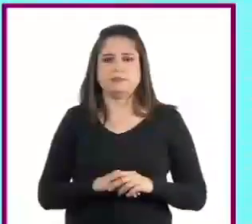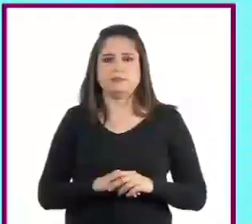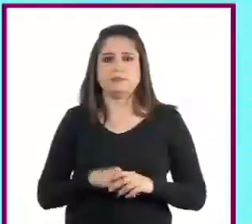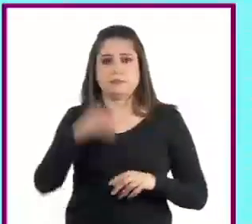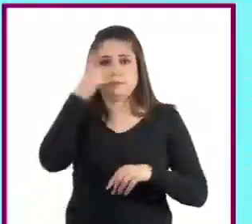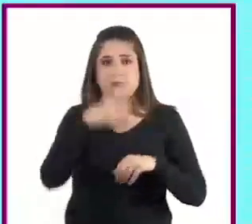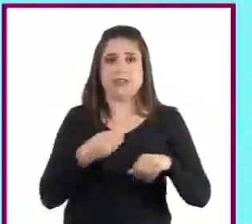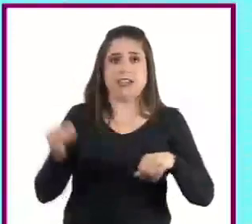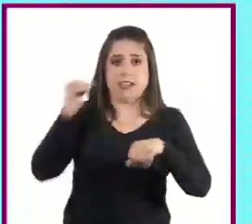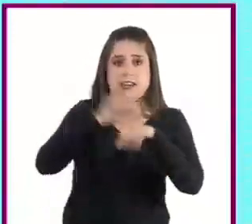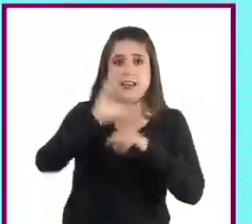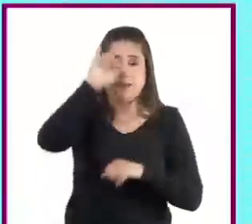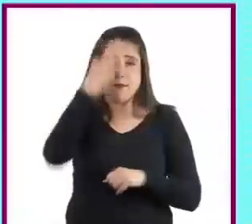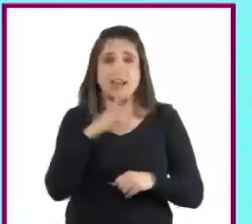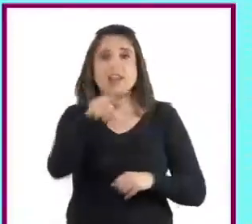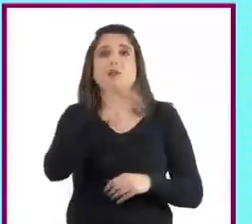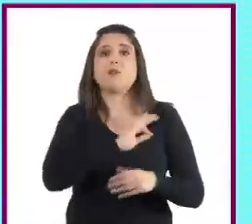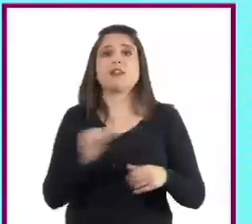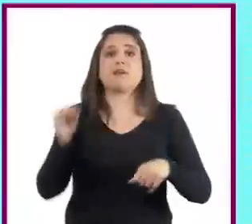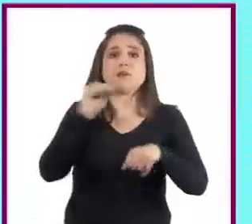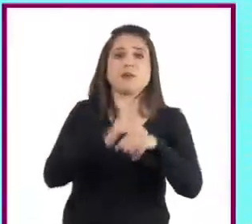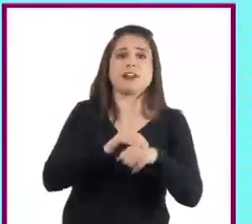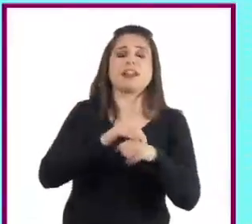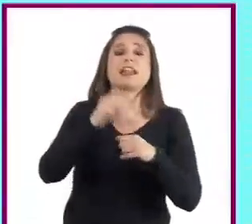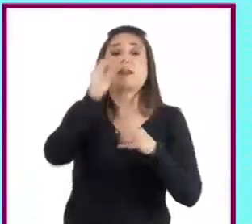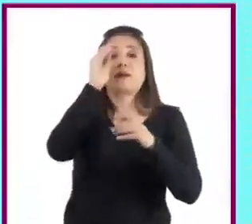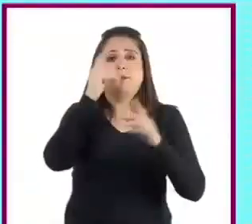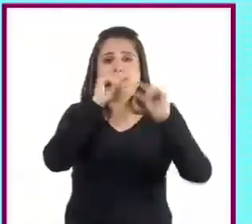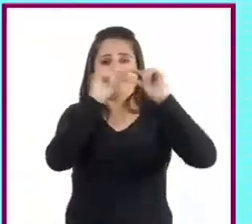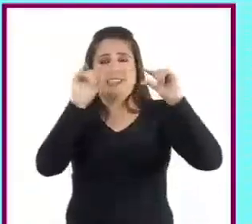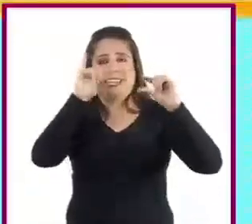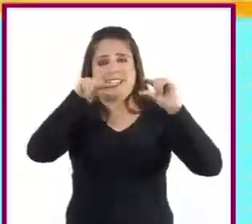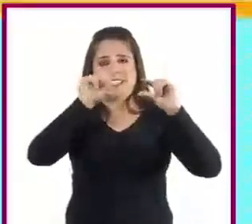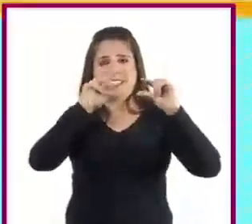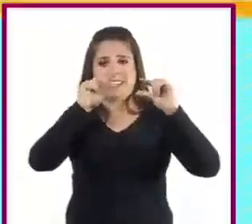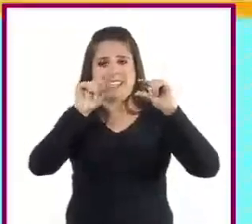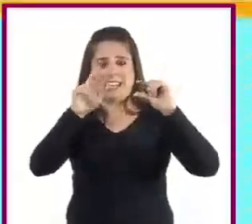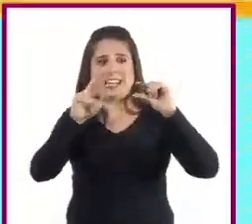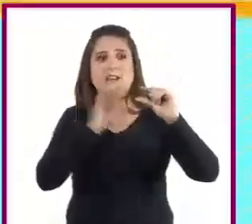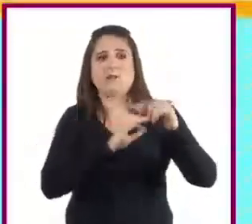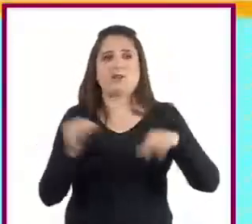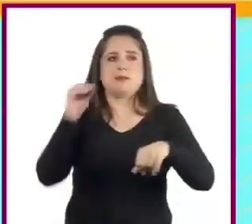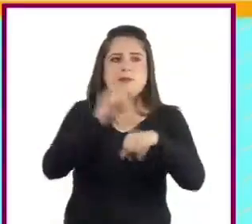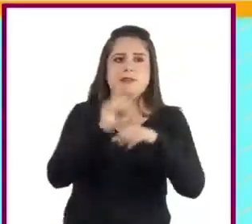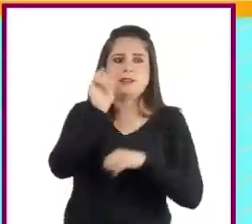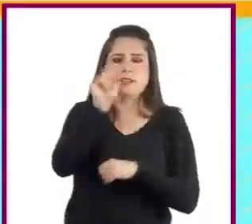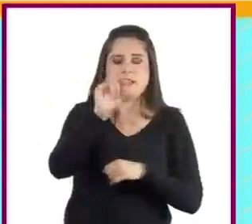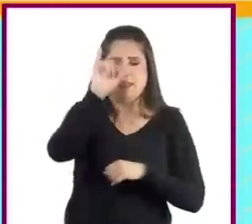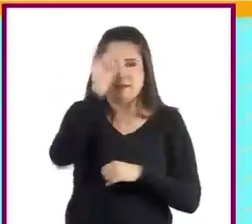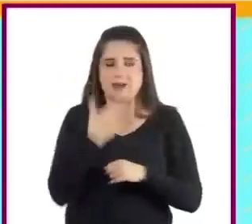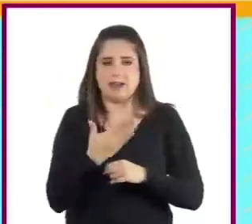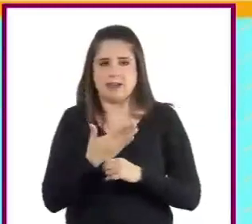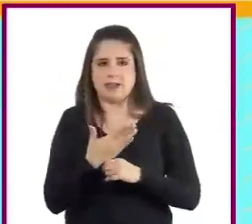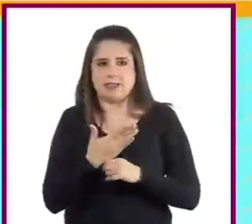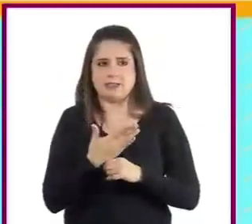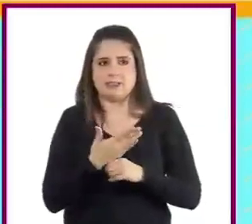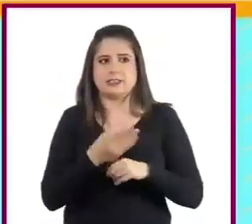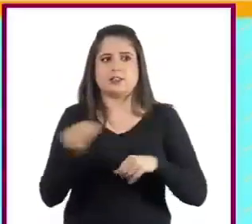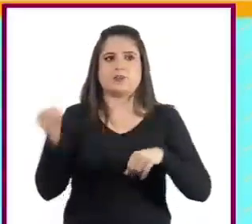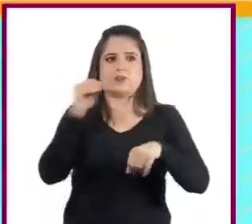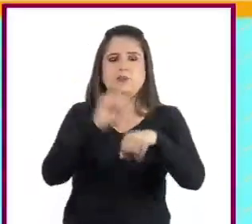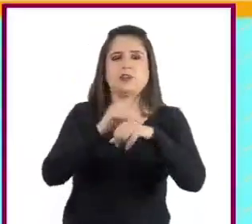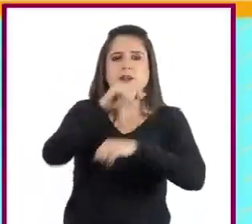Para agregar una imagen, en la pestaña principal Insertar, damos clic en Imágenes. Se activará